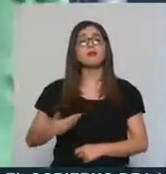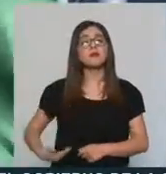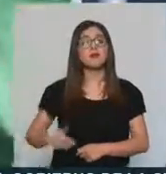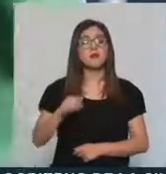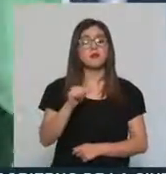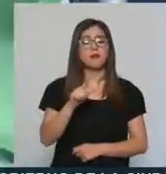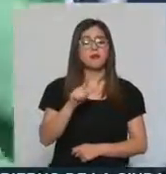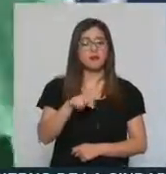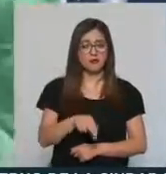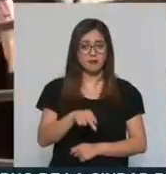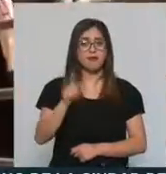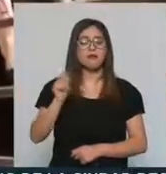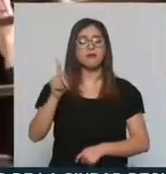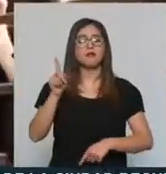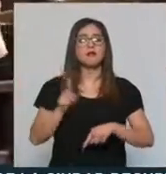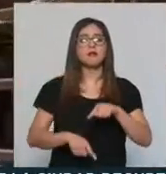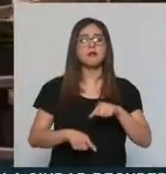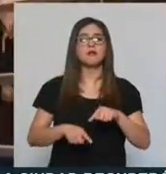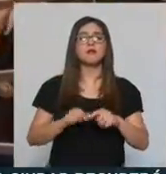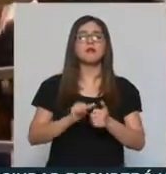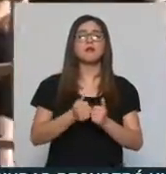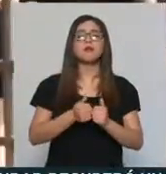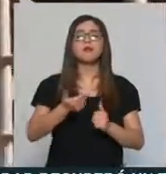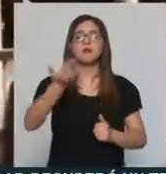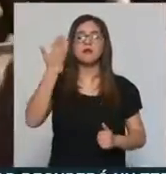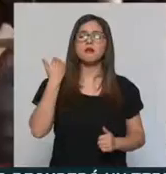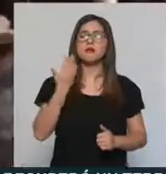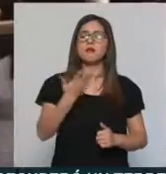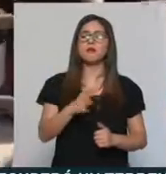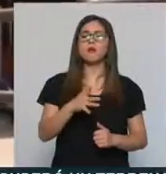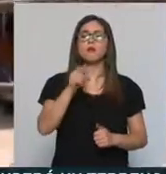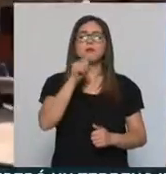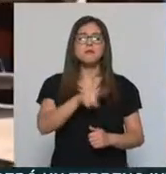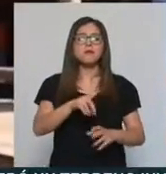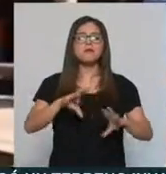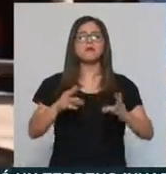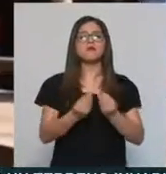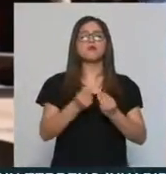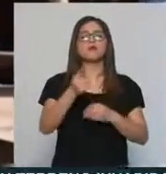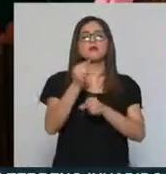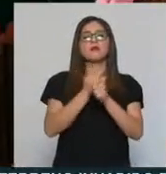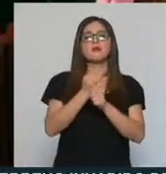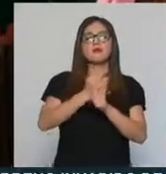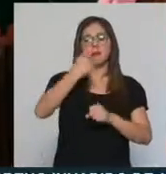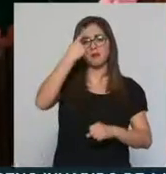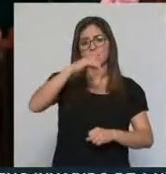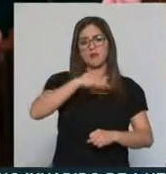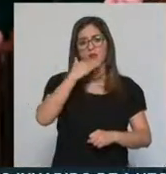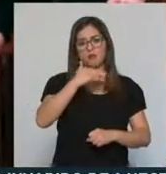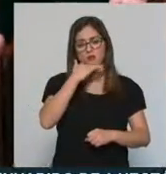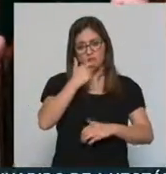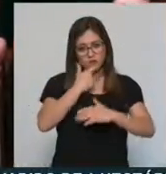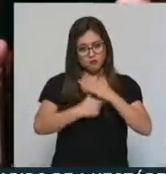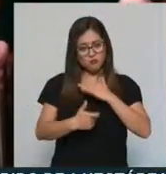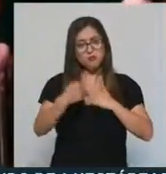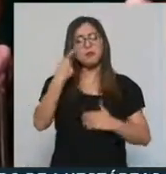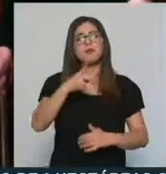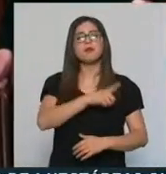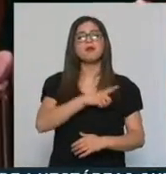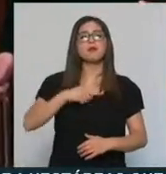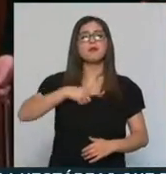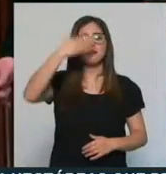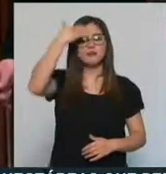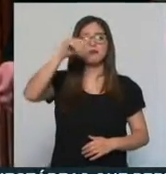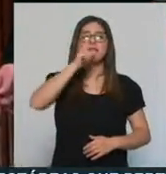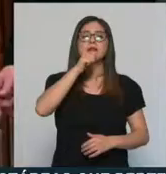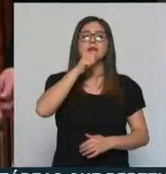decidió suicidarse después de estar inmerso en estas investigaciones de corrupción, pero hay que tener en cuenta que él no había sido todavía